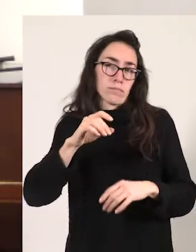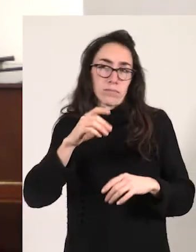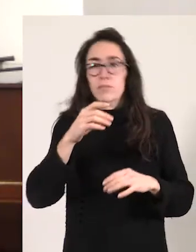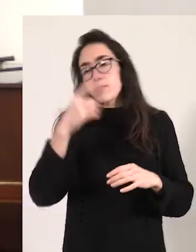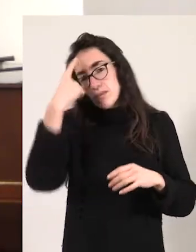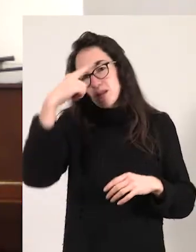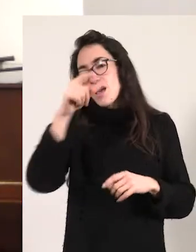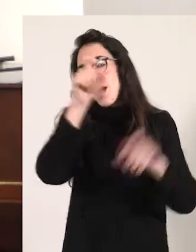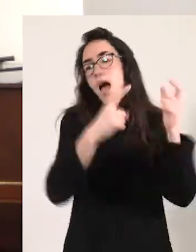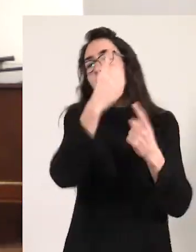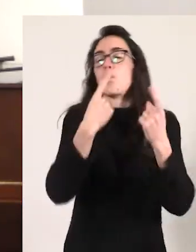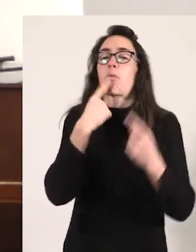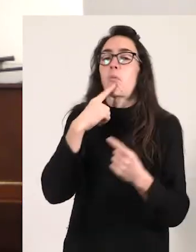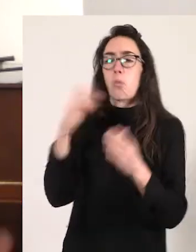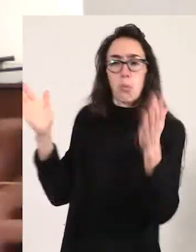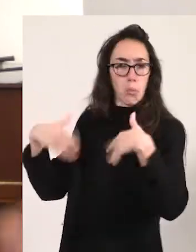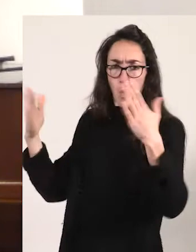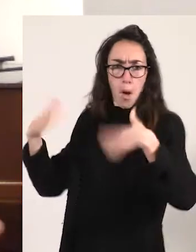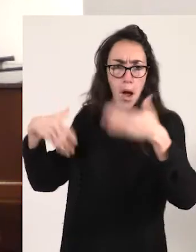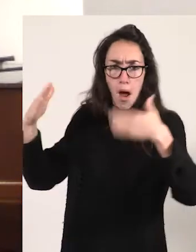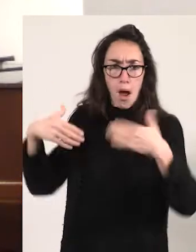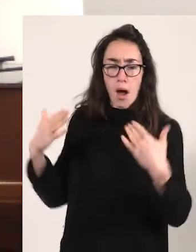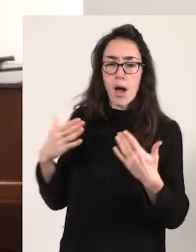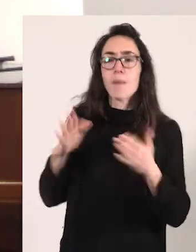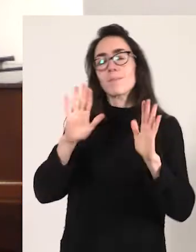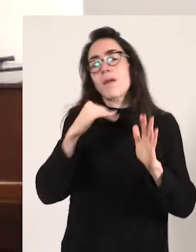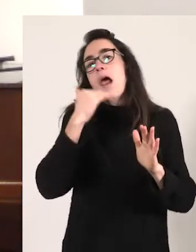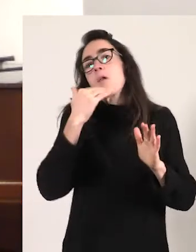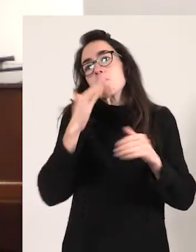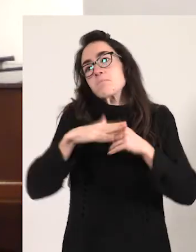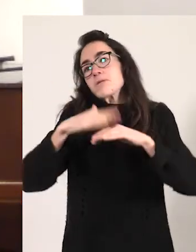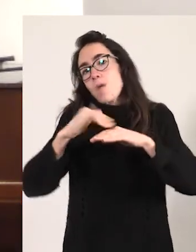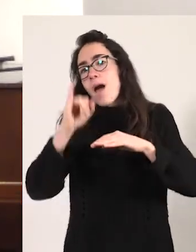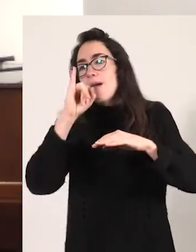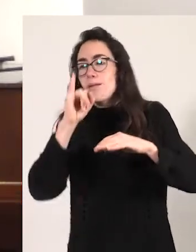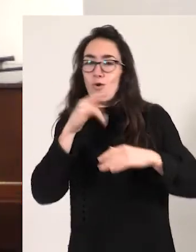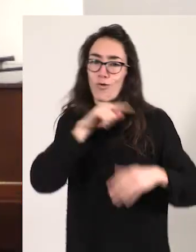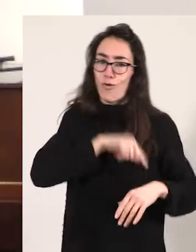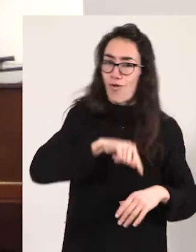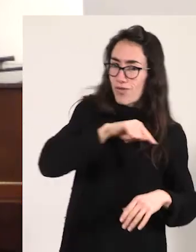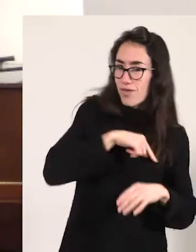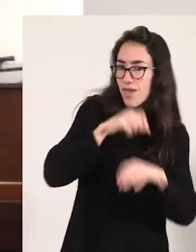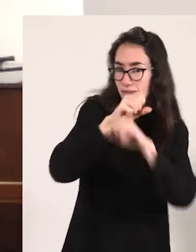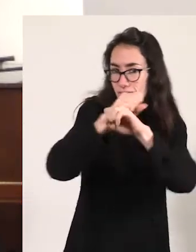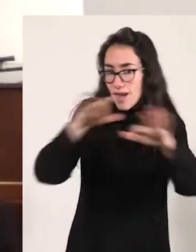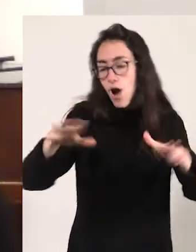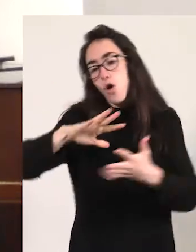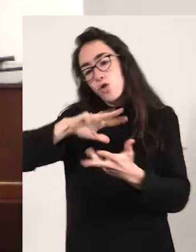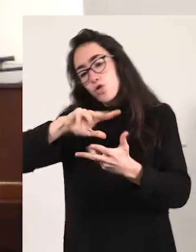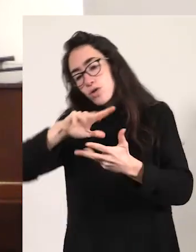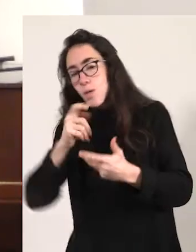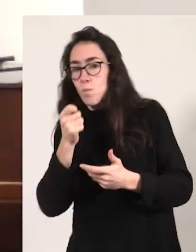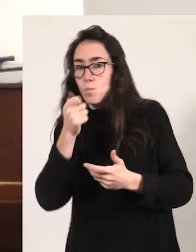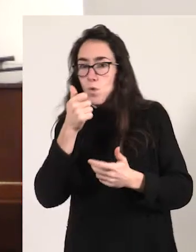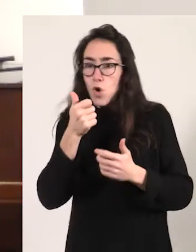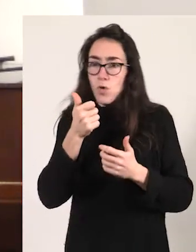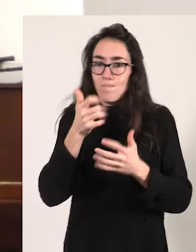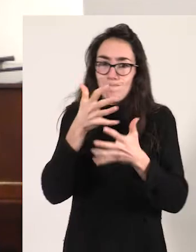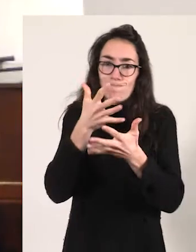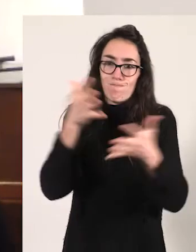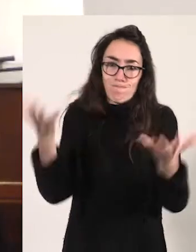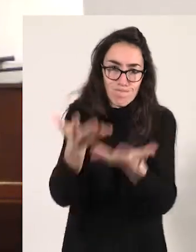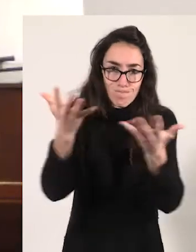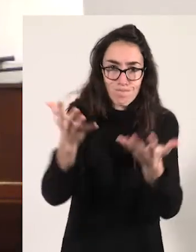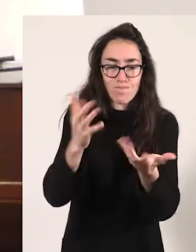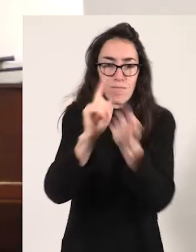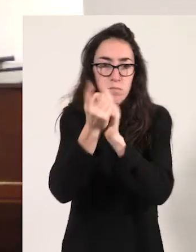por supuesto, hay mucha gente que va a negar su existencia, pero es verdad que es como que ya hay una conciencia, las noticias procuran estar